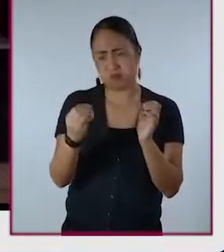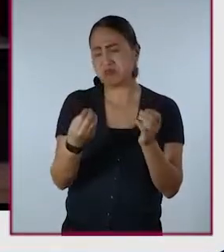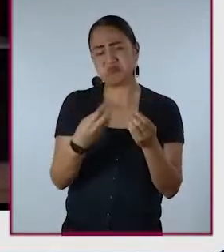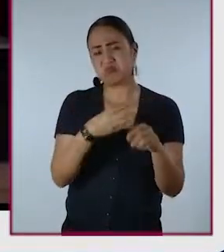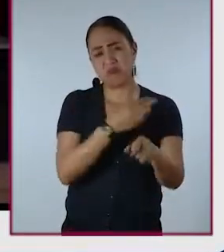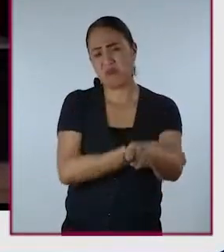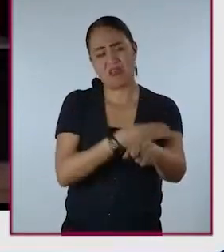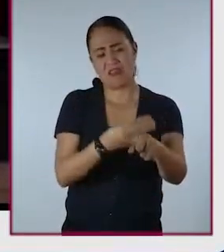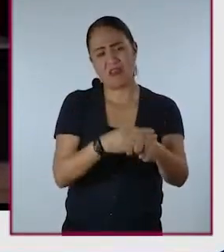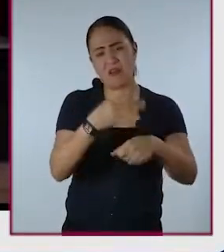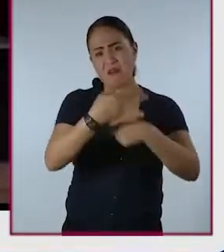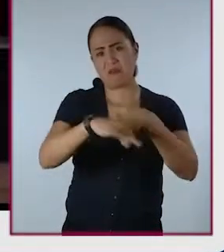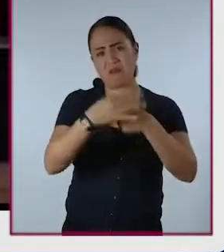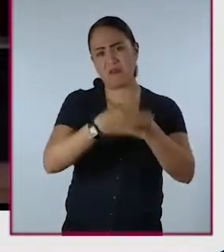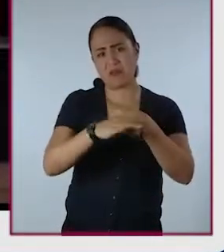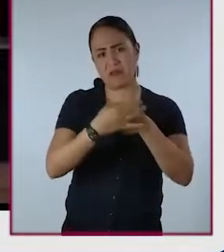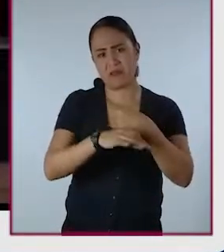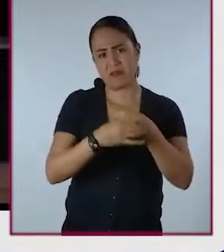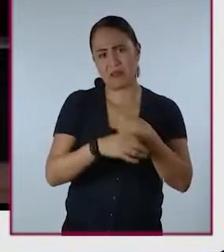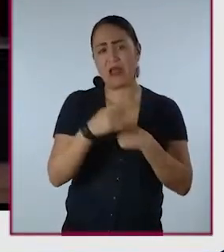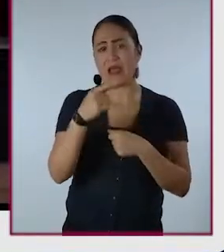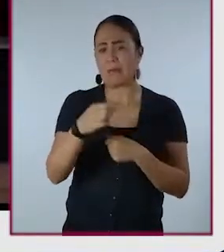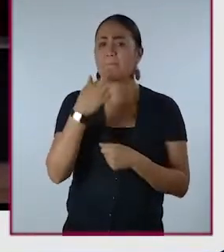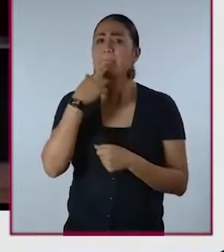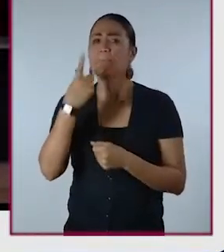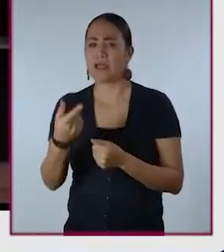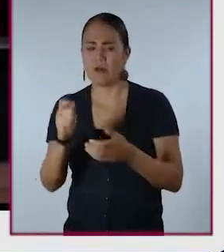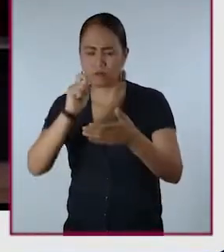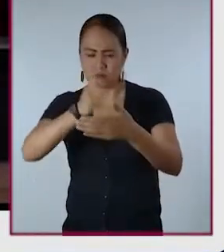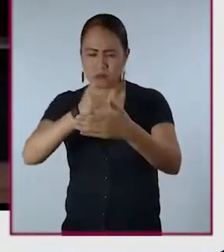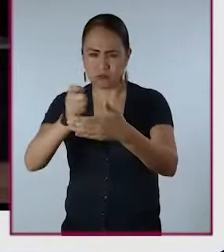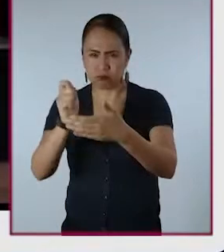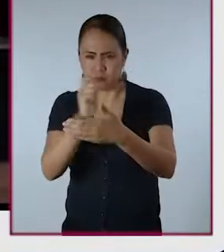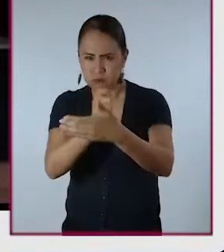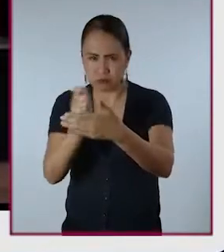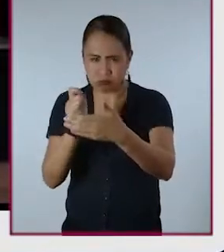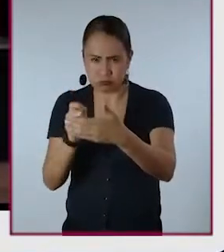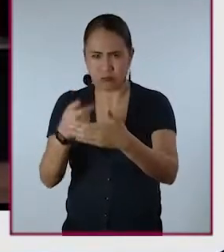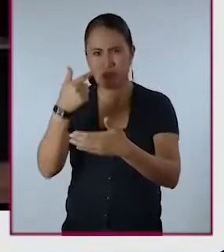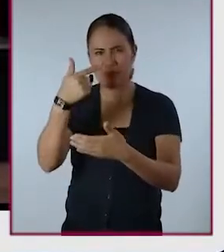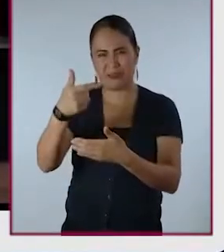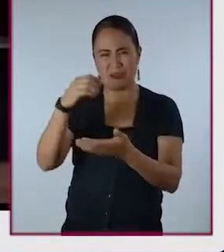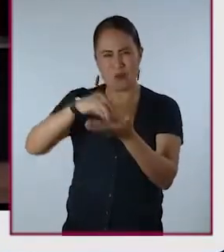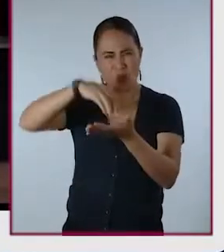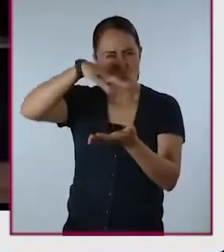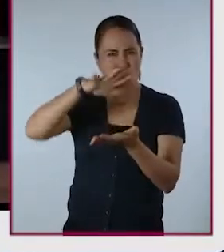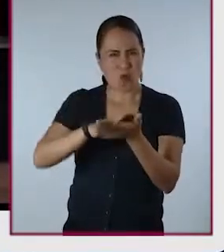que manejaban grabados en metal. Y de ahí viene el grabado